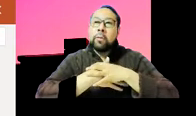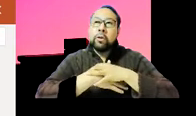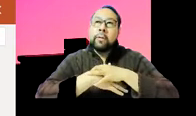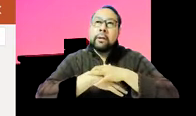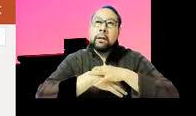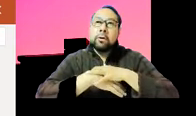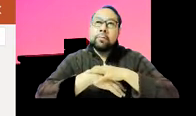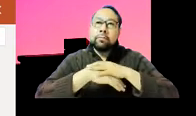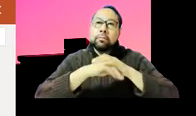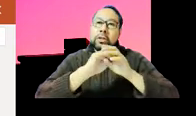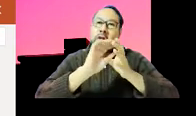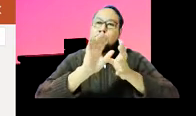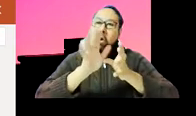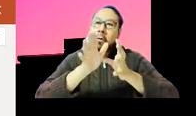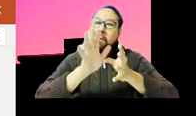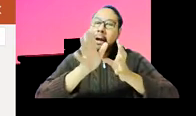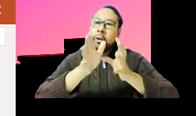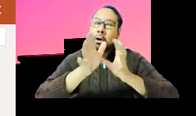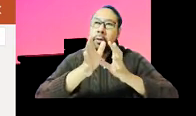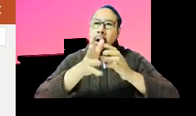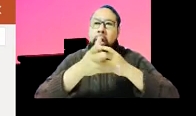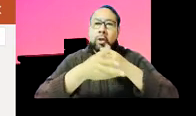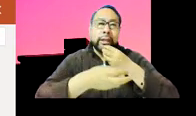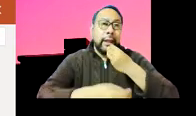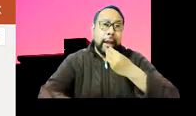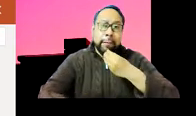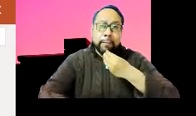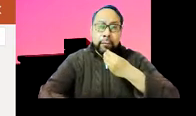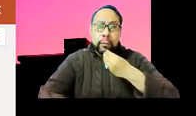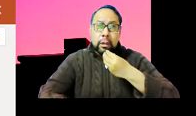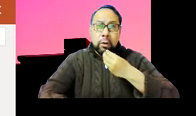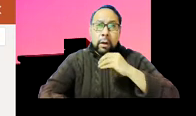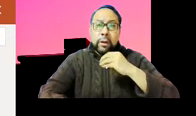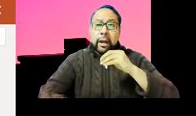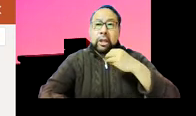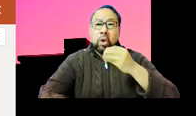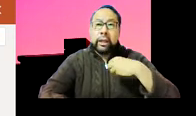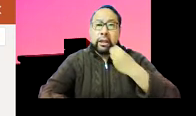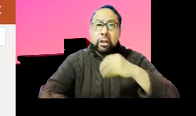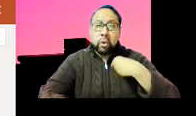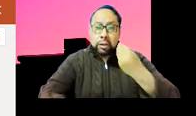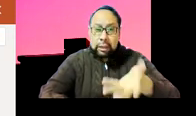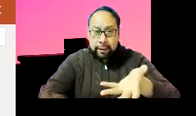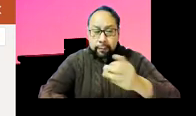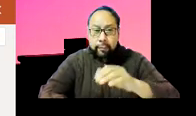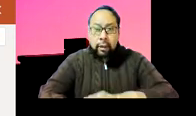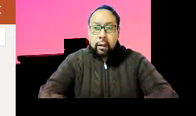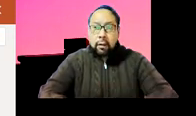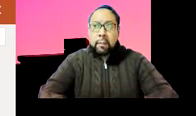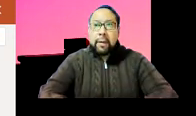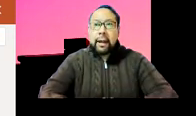La forma como estoy vestido no va a ayudar a convencer. Aunque yo tenga, dicen, una buena retórica